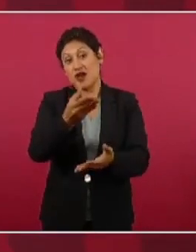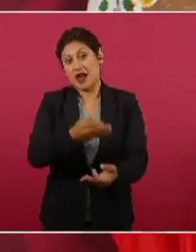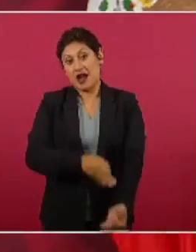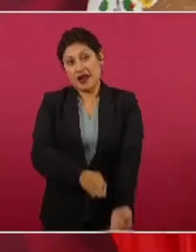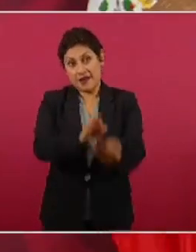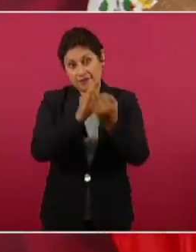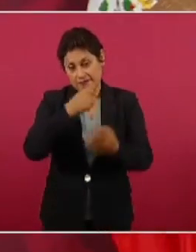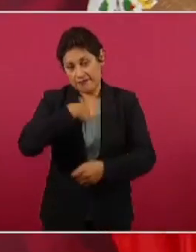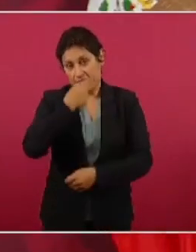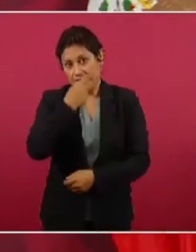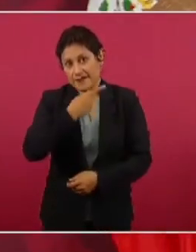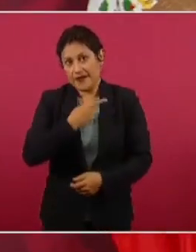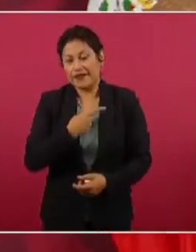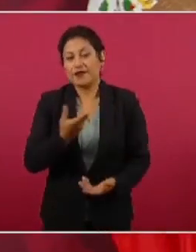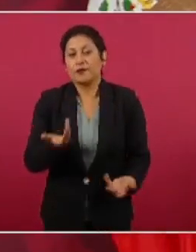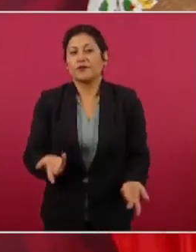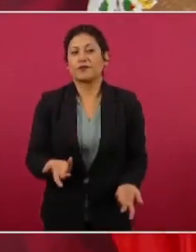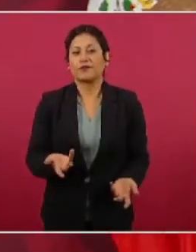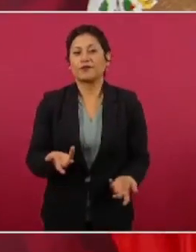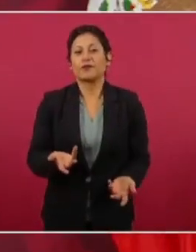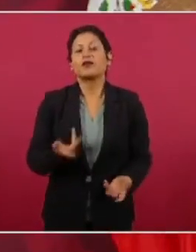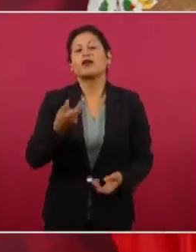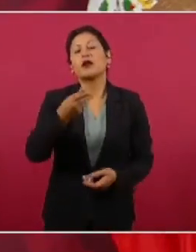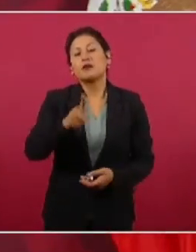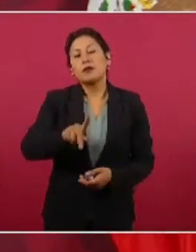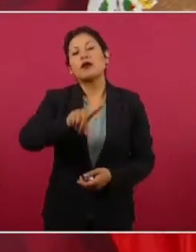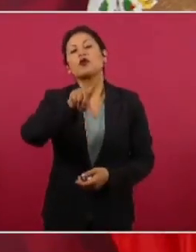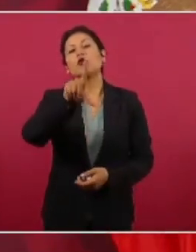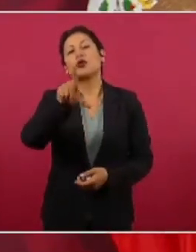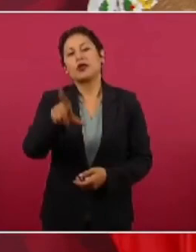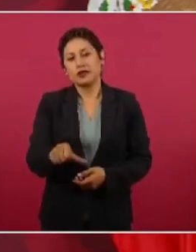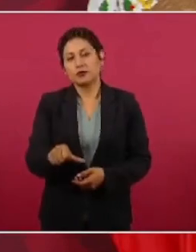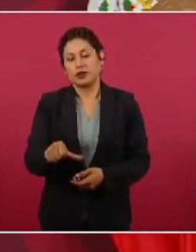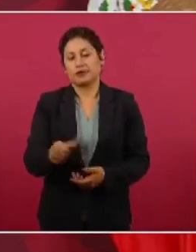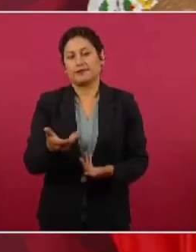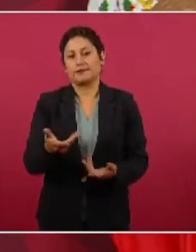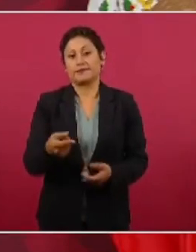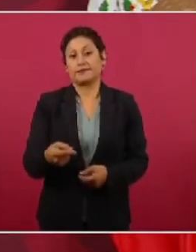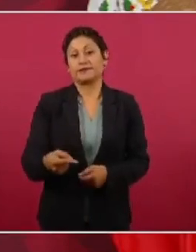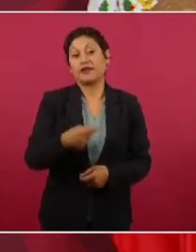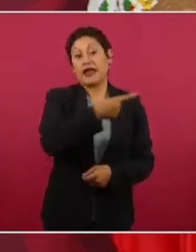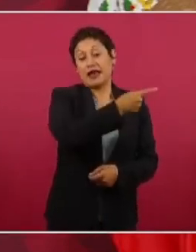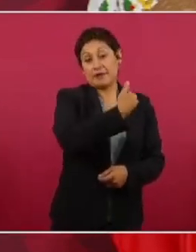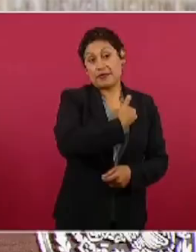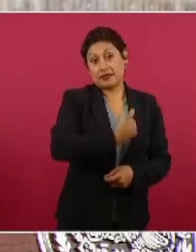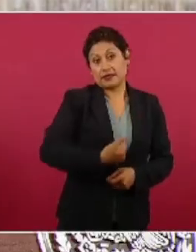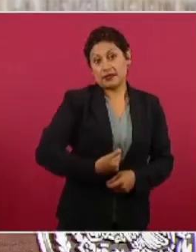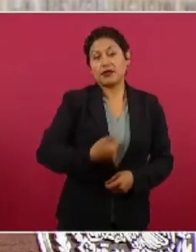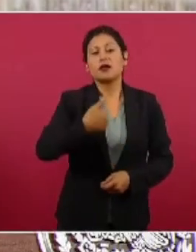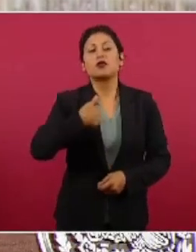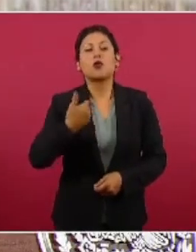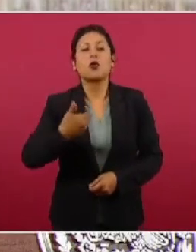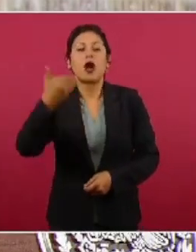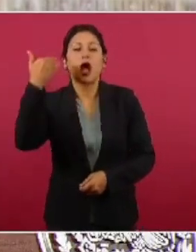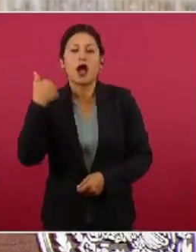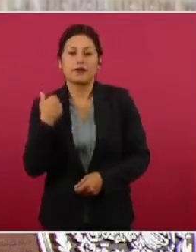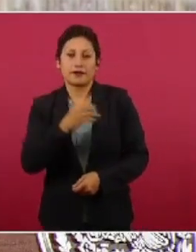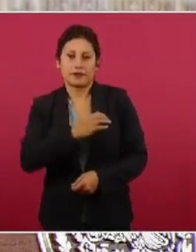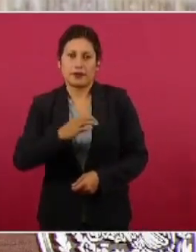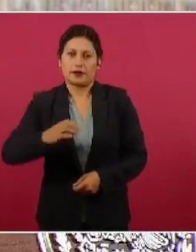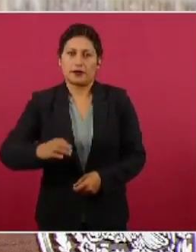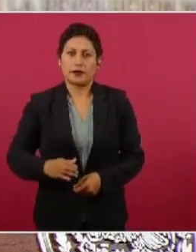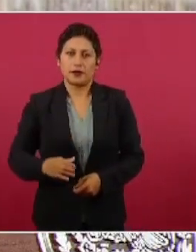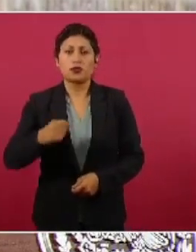presidente y yo ni siquiera era candidato, pero él empieza con esa campaña, yo decidí ir a Estados Unidos a